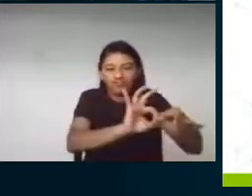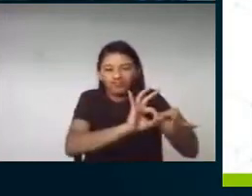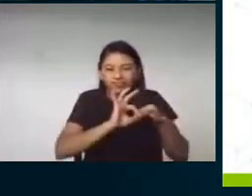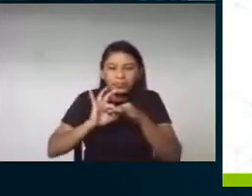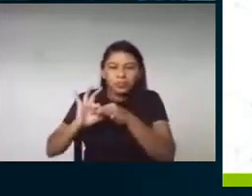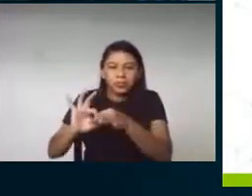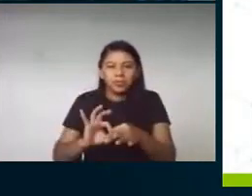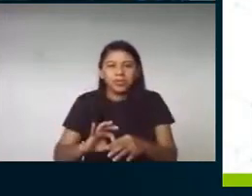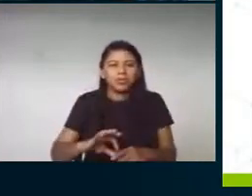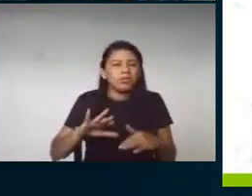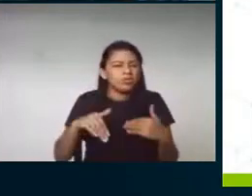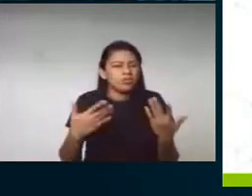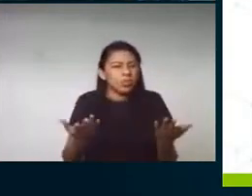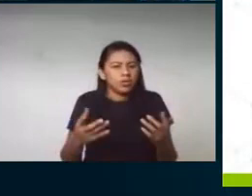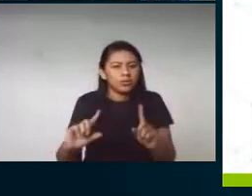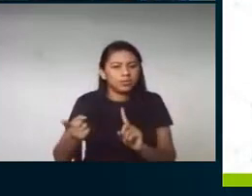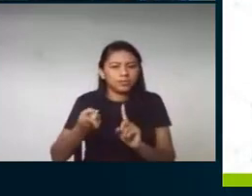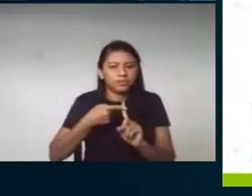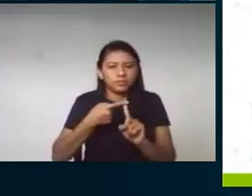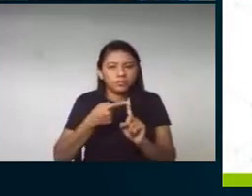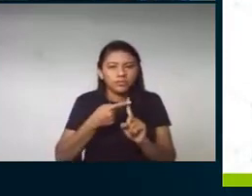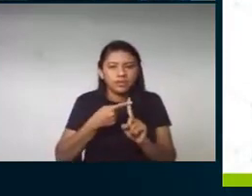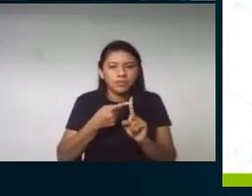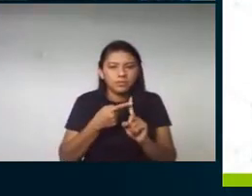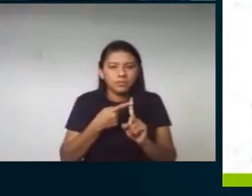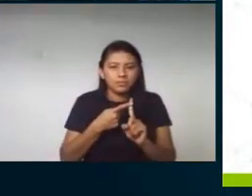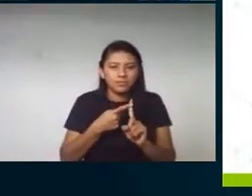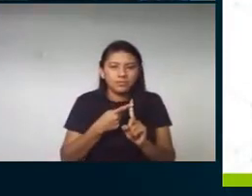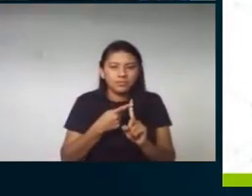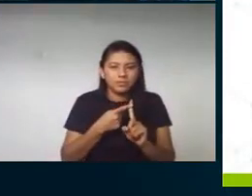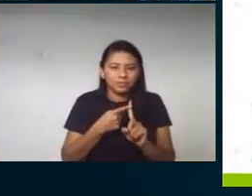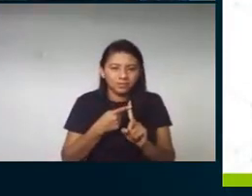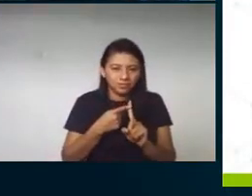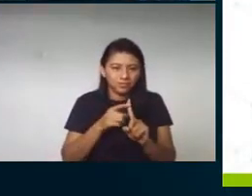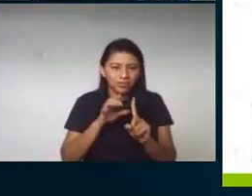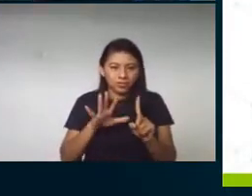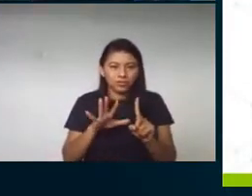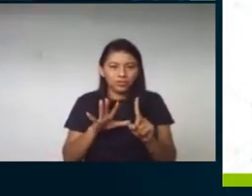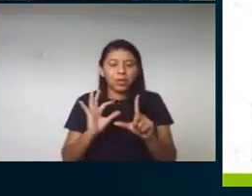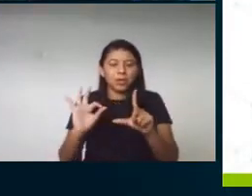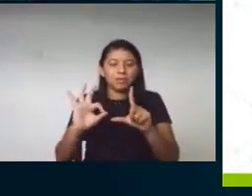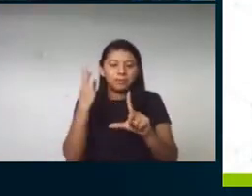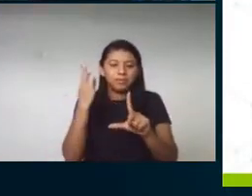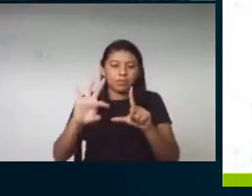hacer el gemelo digital, el digital twin. Entonces, aquí está, por ejemplo, la representación virtual de la planta.